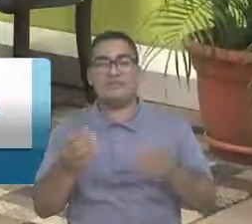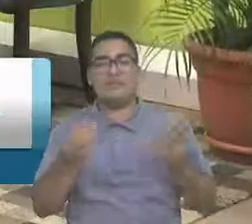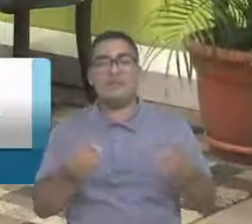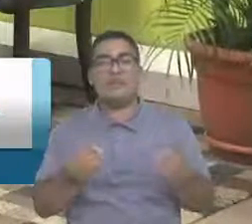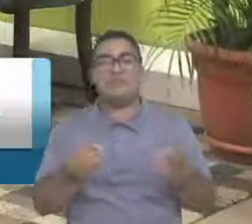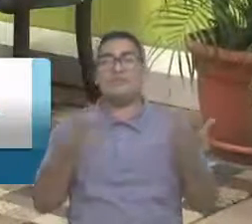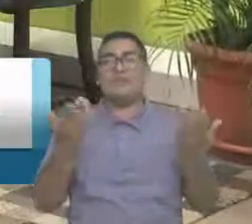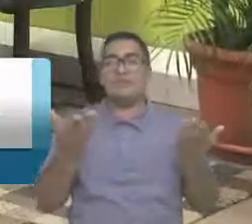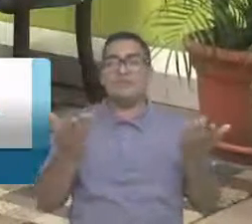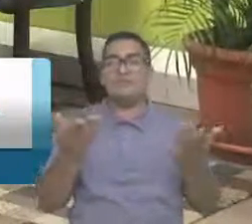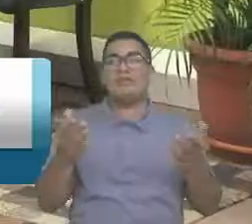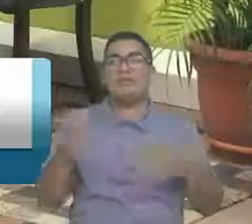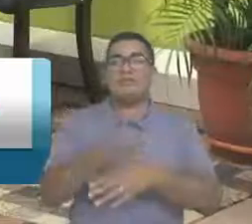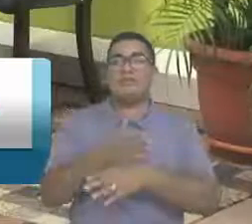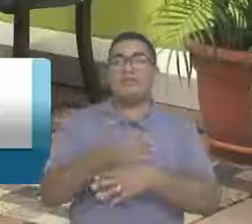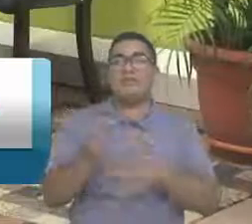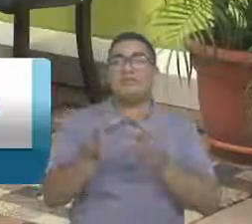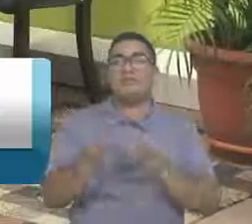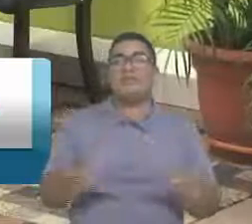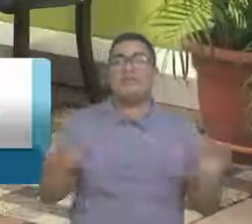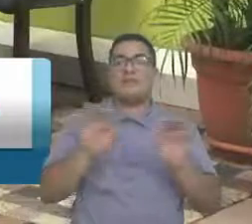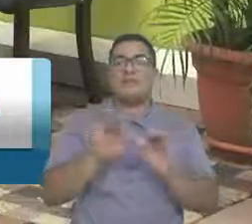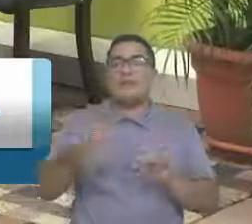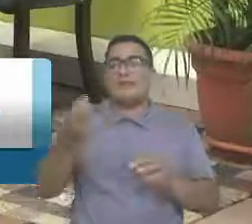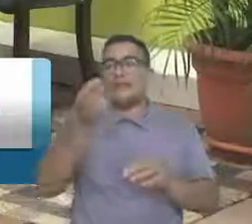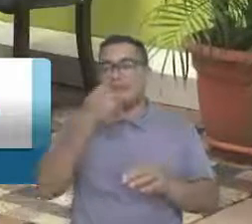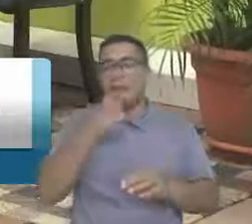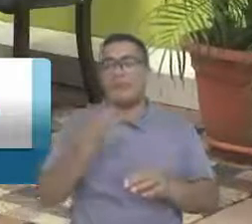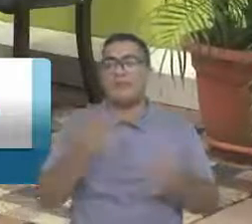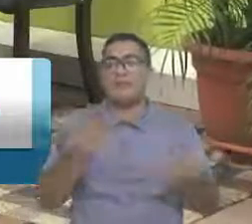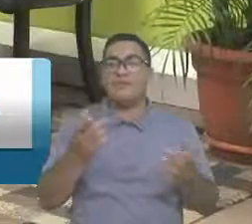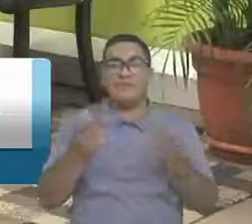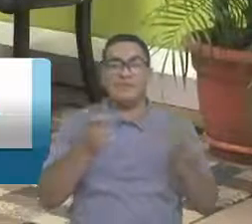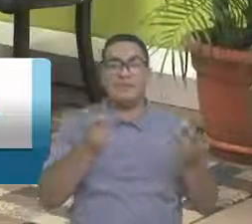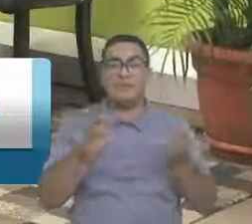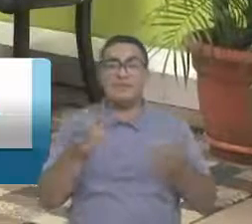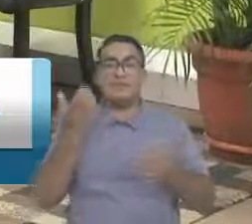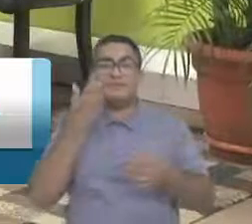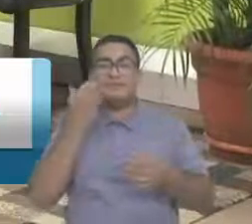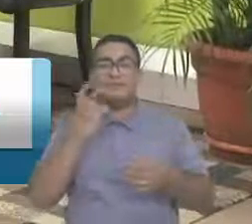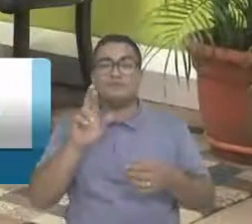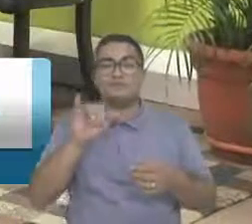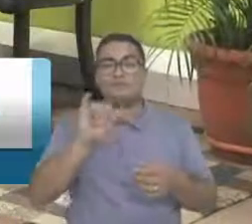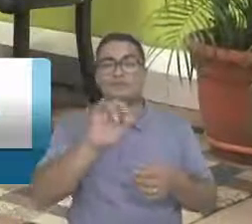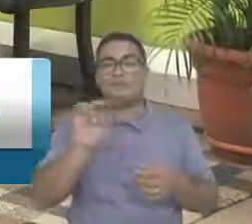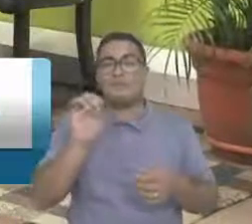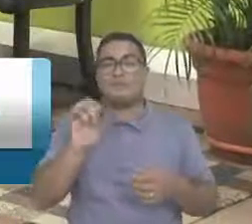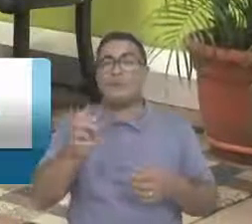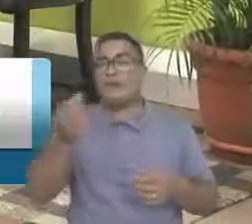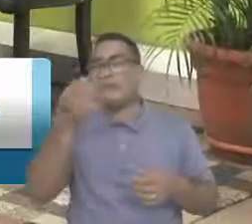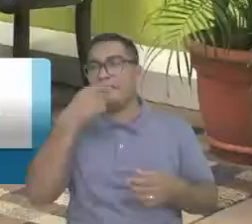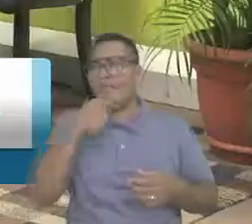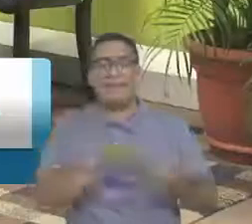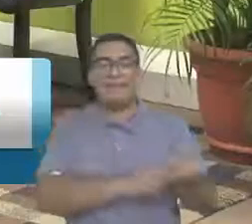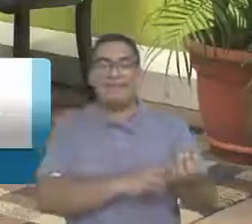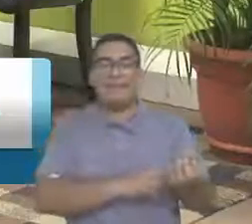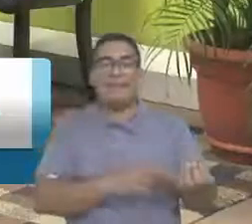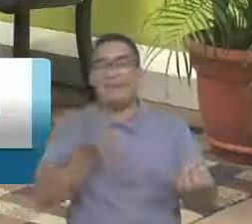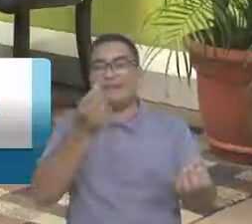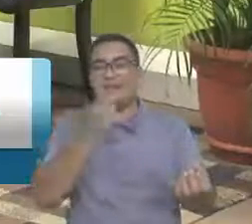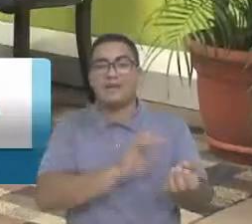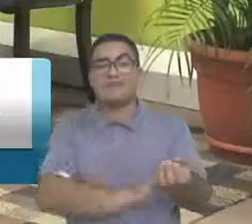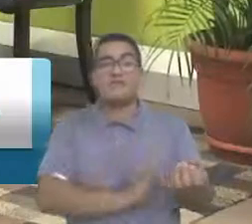líquido, aparte de la terapia farmacológica, que tener controlada la enfermedad de base, la diabetes, la hipertensión.